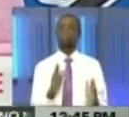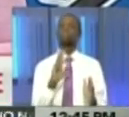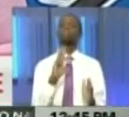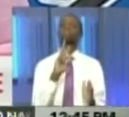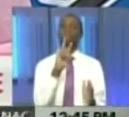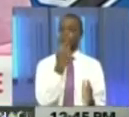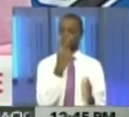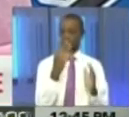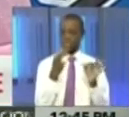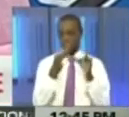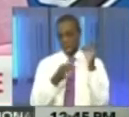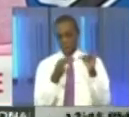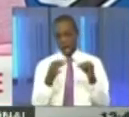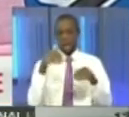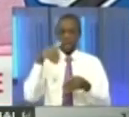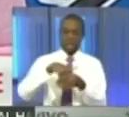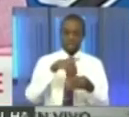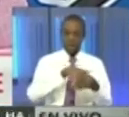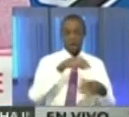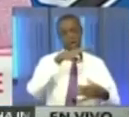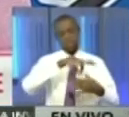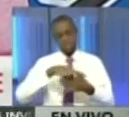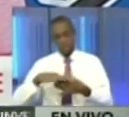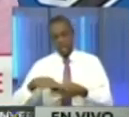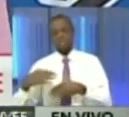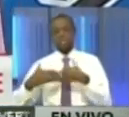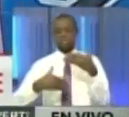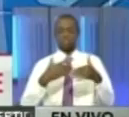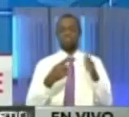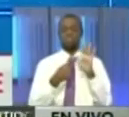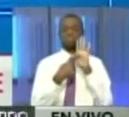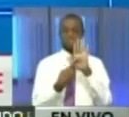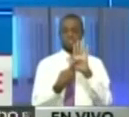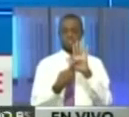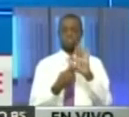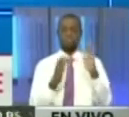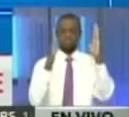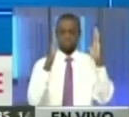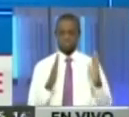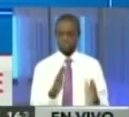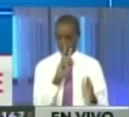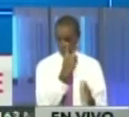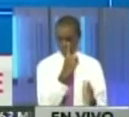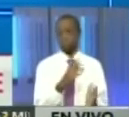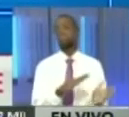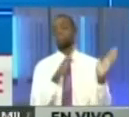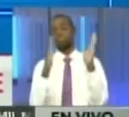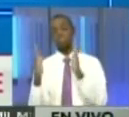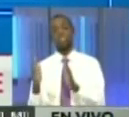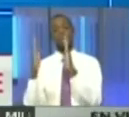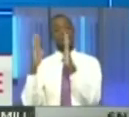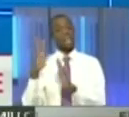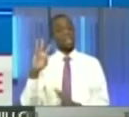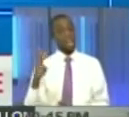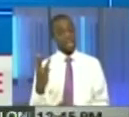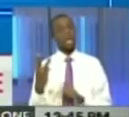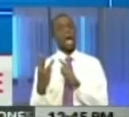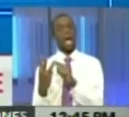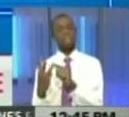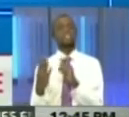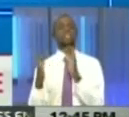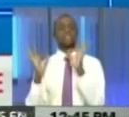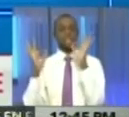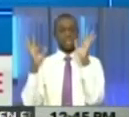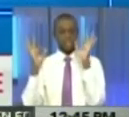otras elecciones que hemos hecho también. Y en la tercera parte vamos a hablar ya propiamente de la solicitud